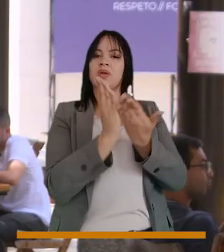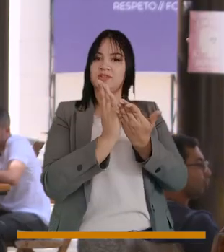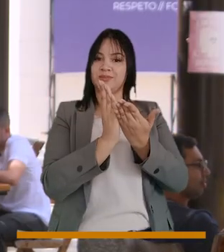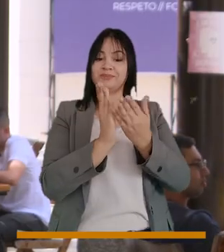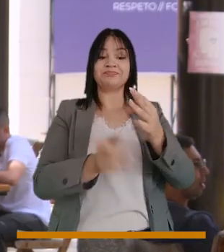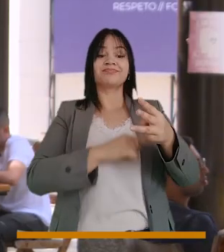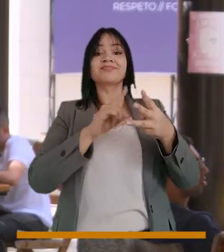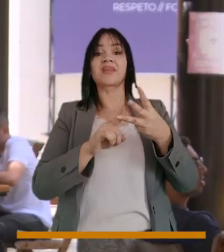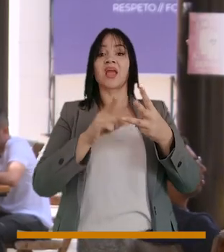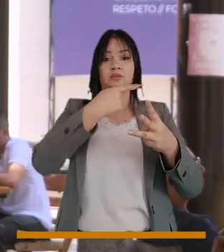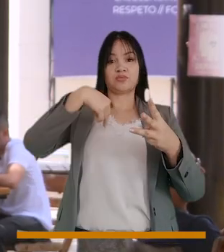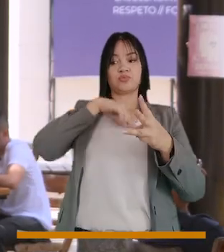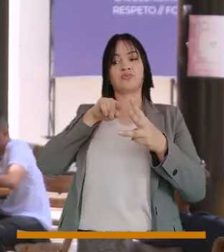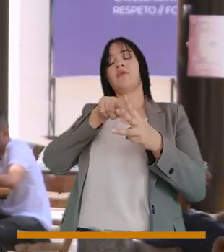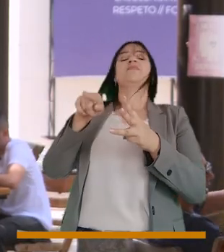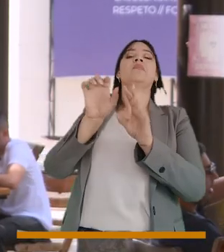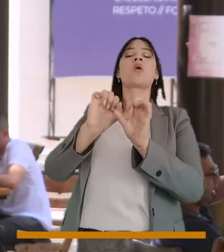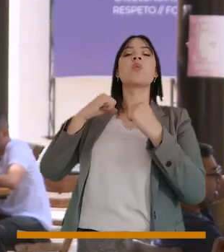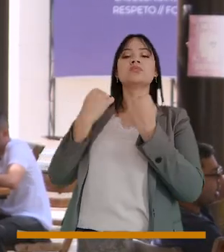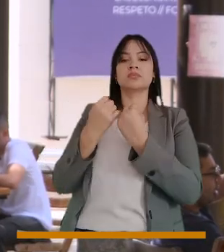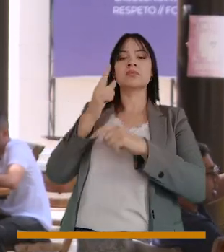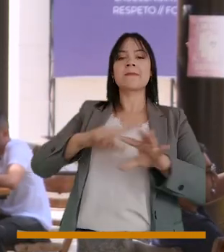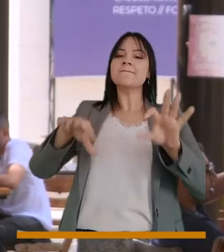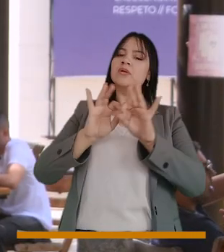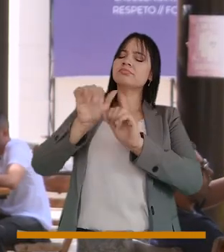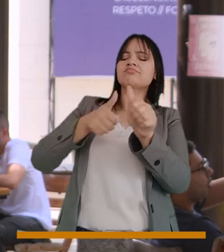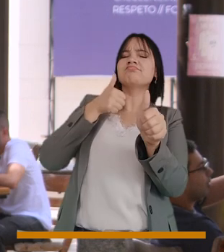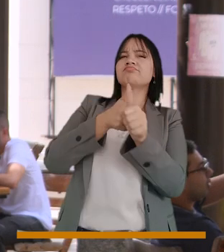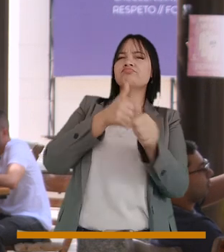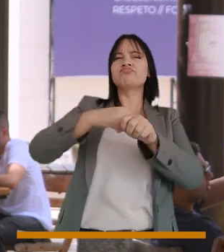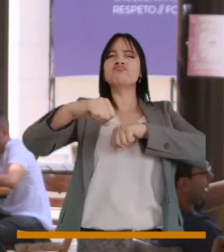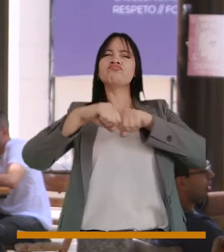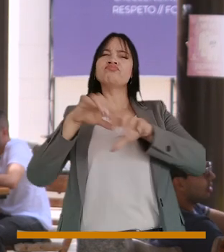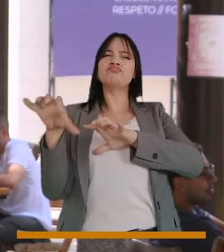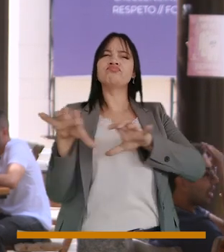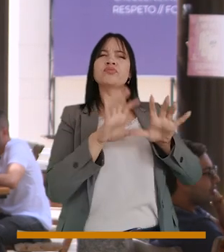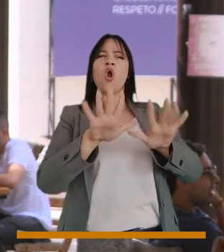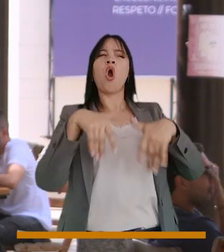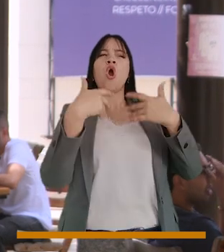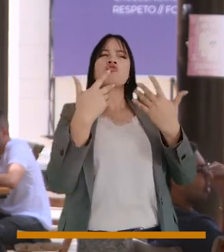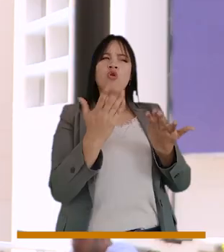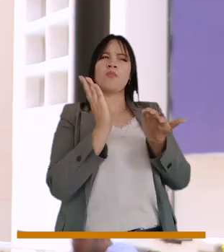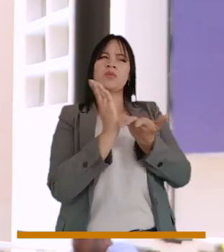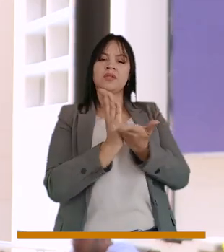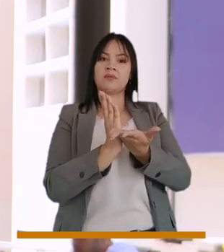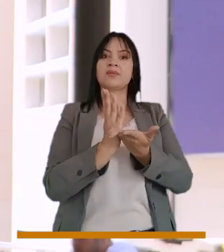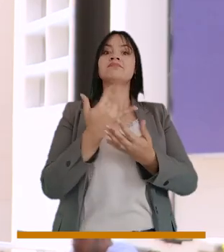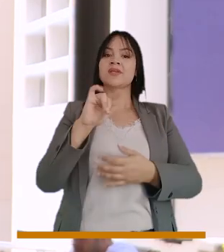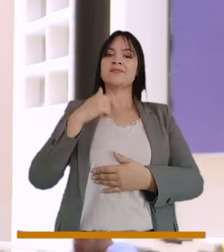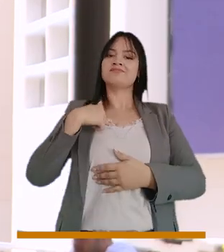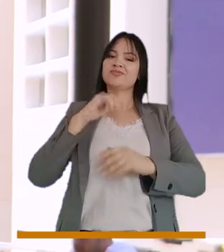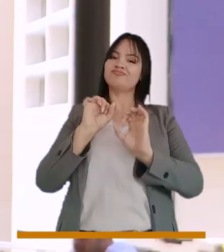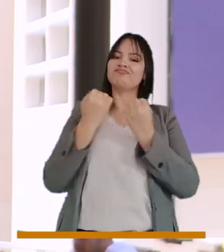número 3, nosotros desde el Consejo tenemos que hacer un seguimiento a la gestión pública en materia educativa. Como concejal